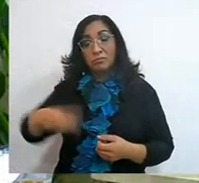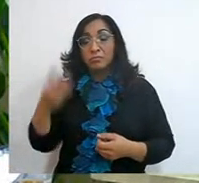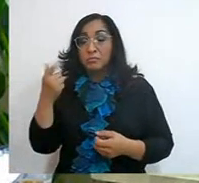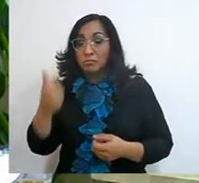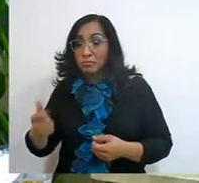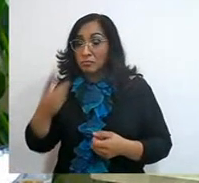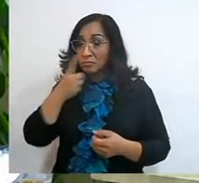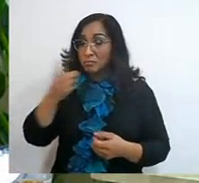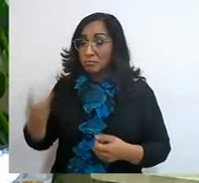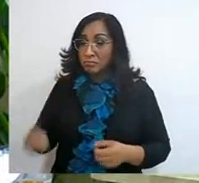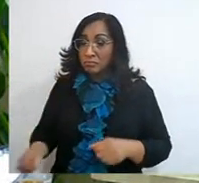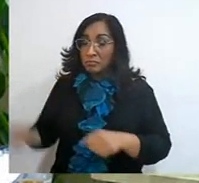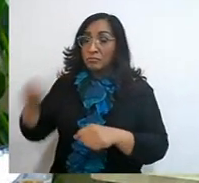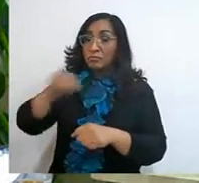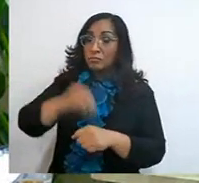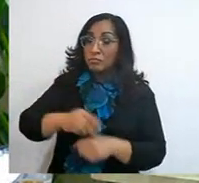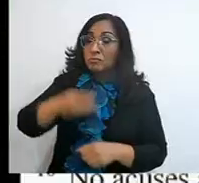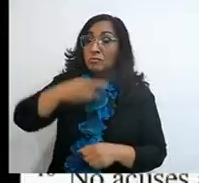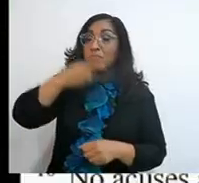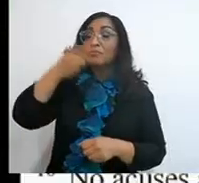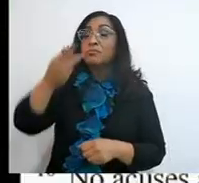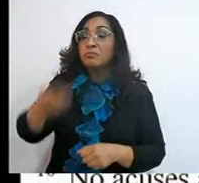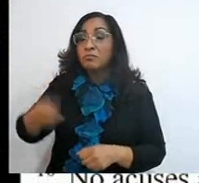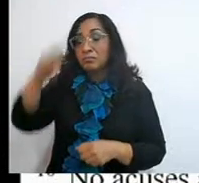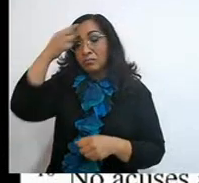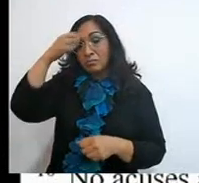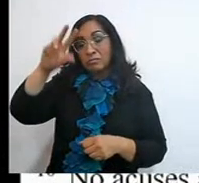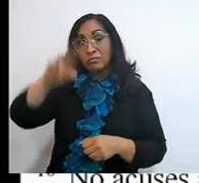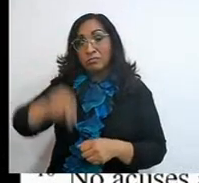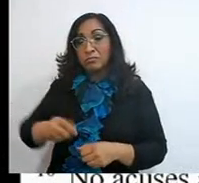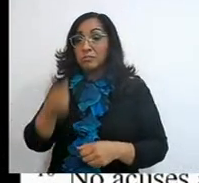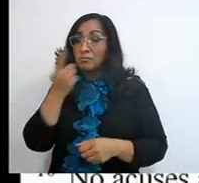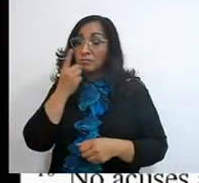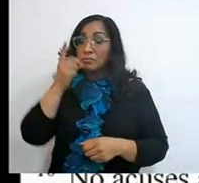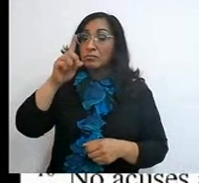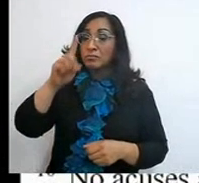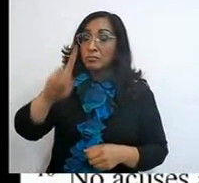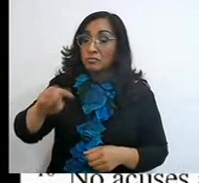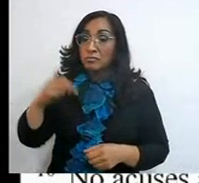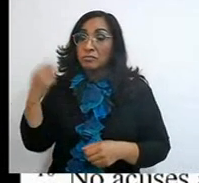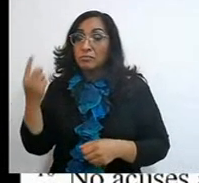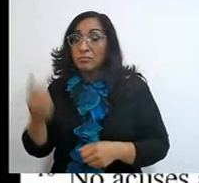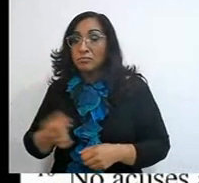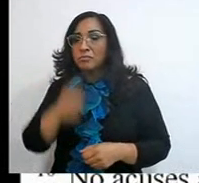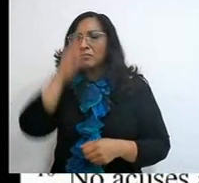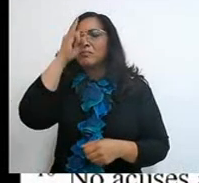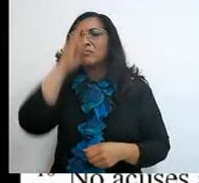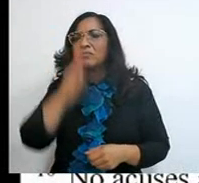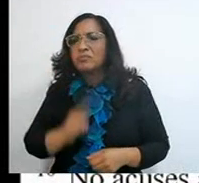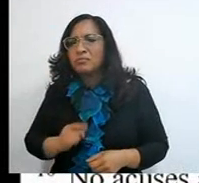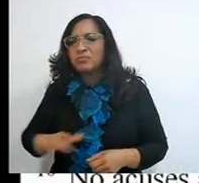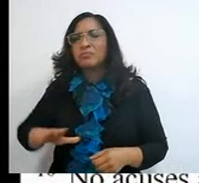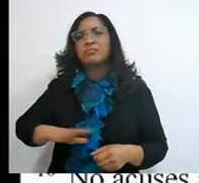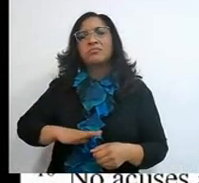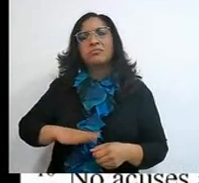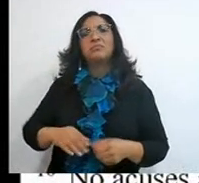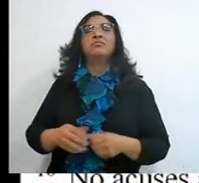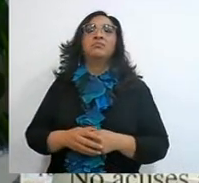no añadas a sus palabras para que no te reprenda y seas hallado mentiroso.